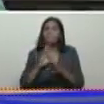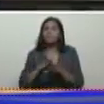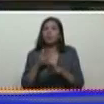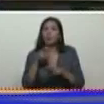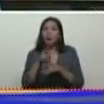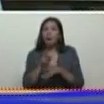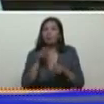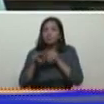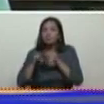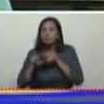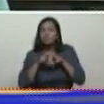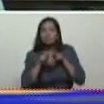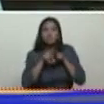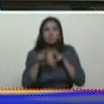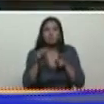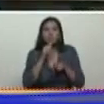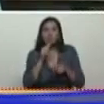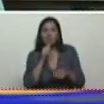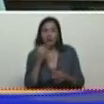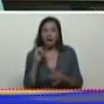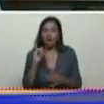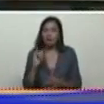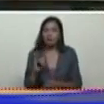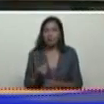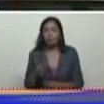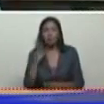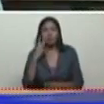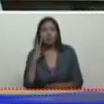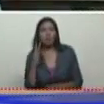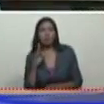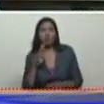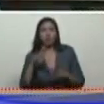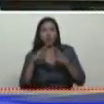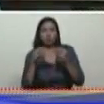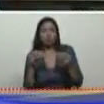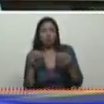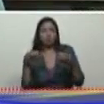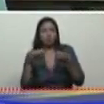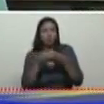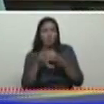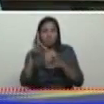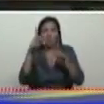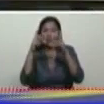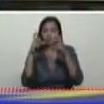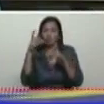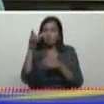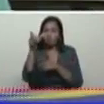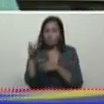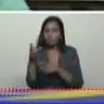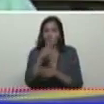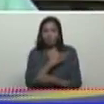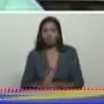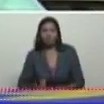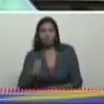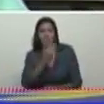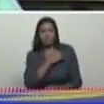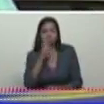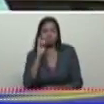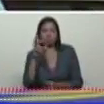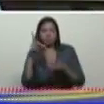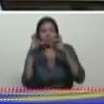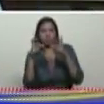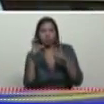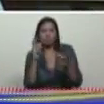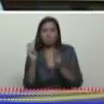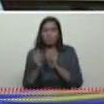chisme, que hay de tendencia. Mira, que no sé quién se reunió, no sé dónde. ¿Viste la foto que sacó el autoproclamado? Entonces,